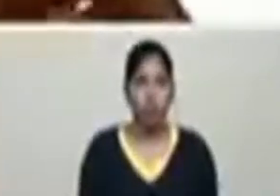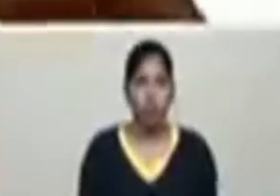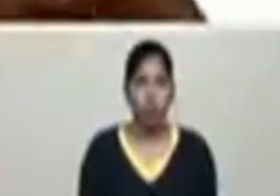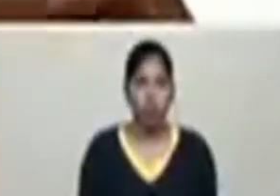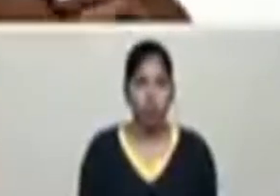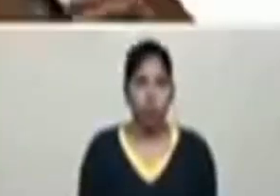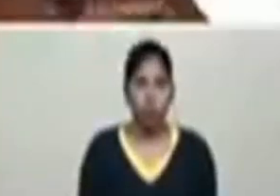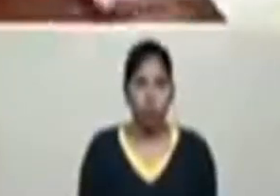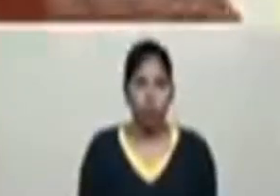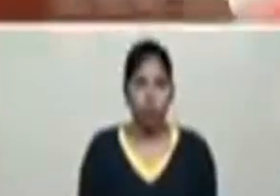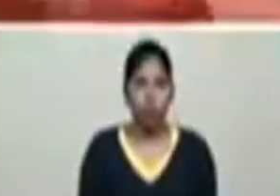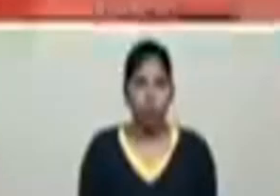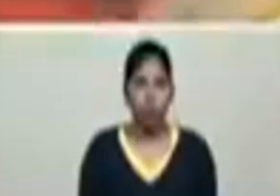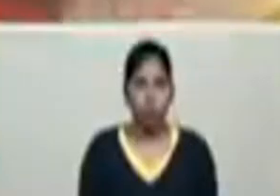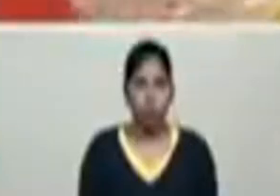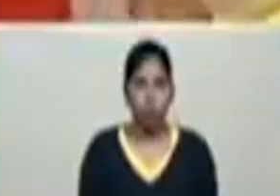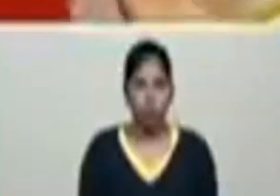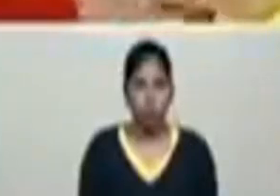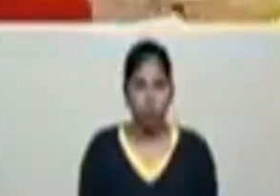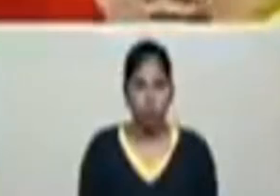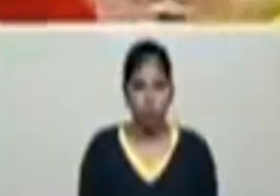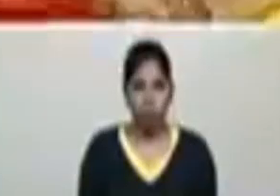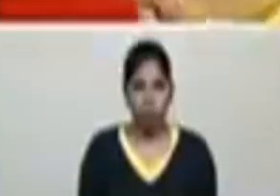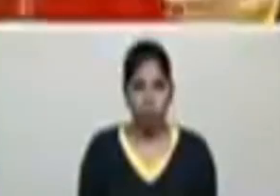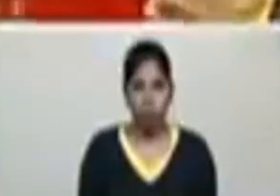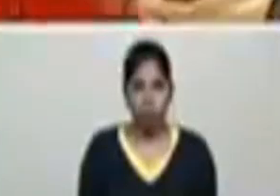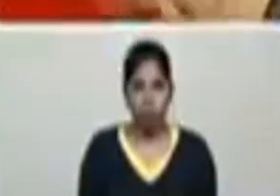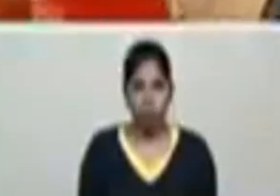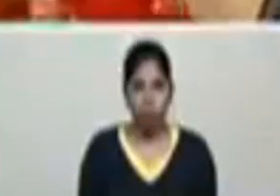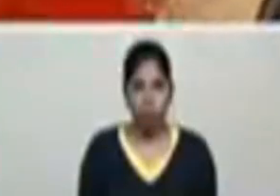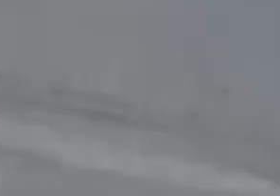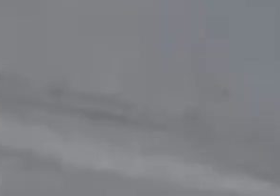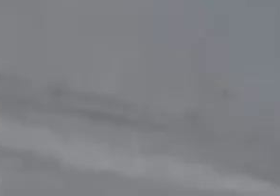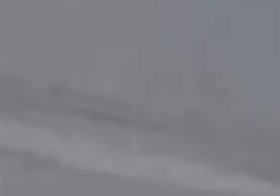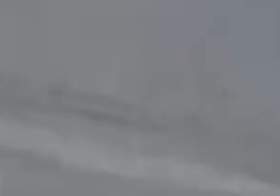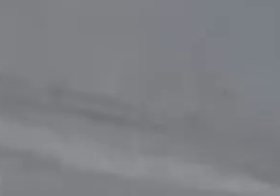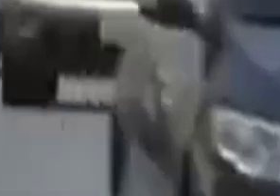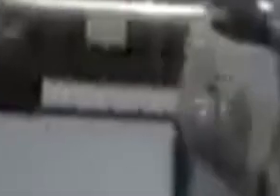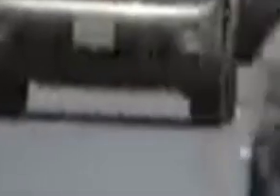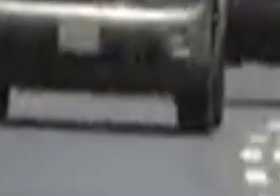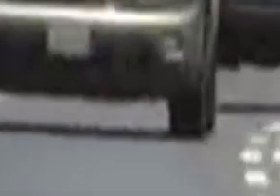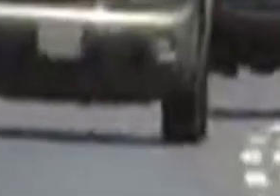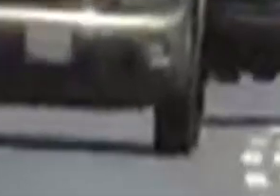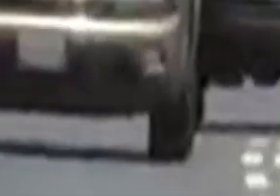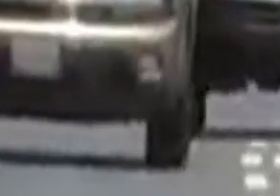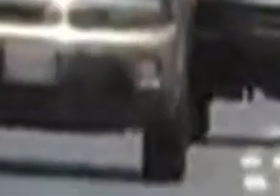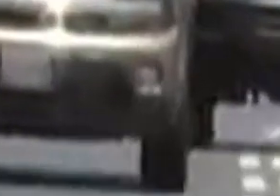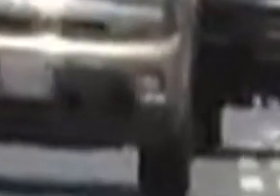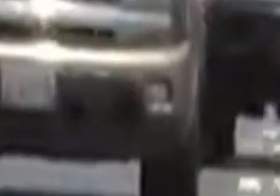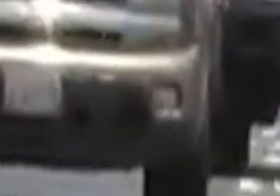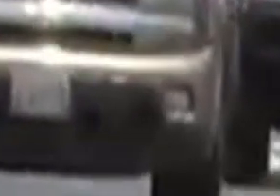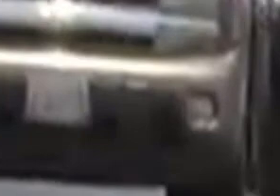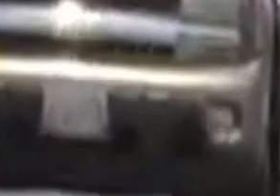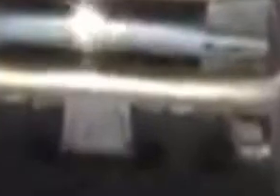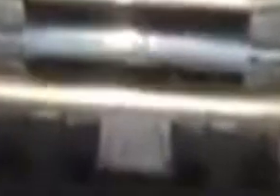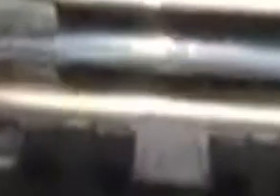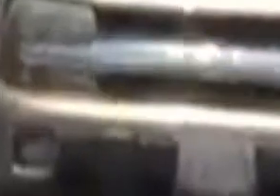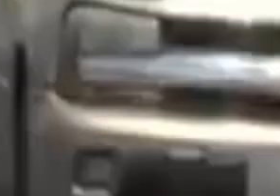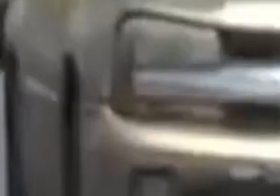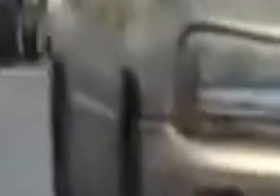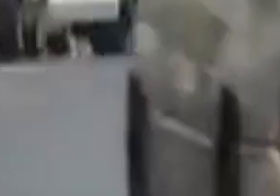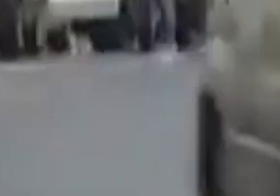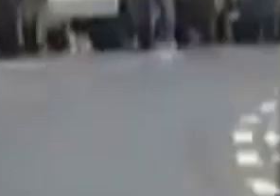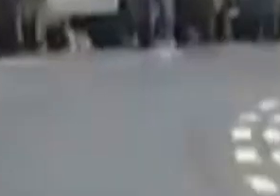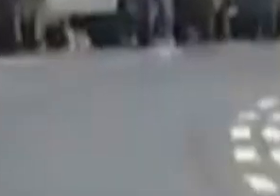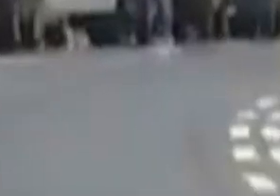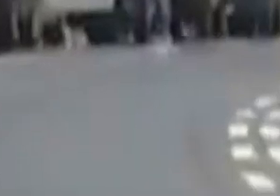inaceptable para el bus para el mundo señores cuando han asegurado que Venezuela tiene disque la mayor reserva de petróleo del planeta la cual se ha acabado por la mala